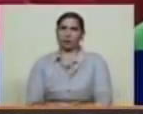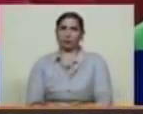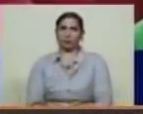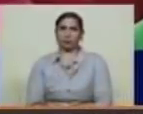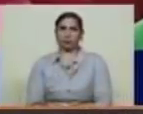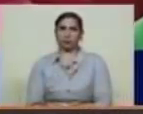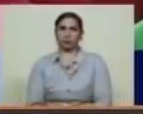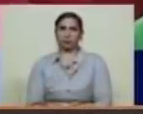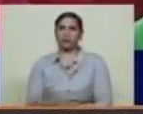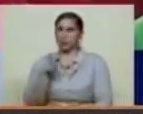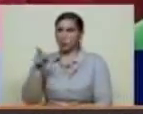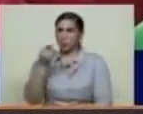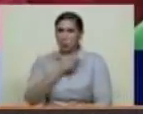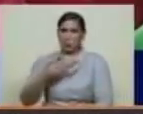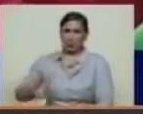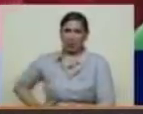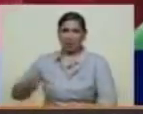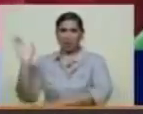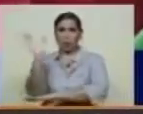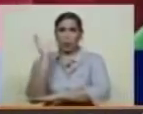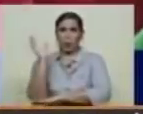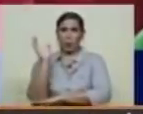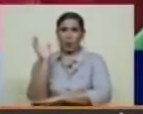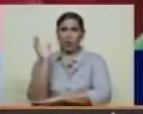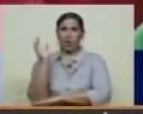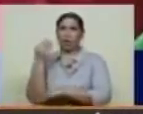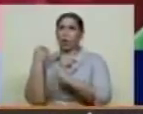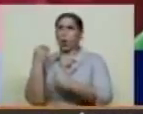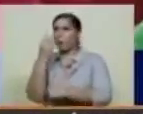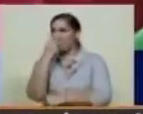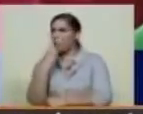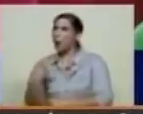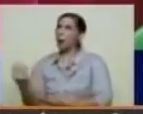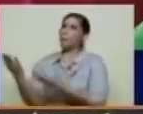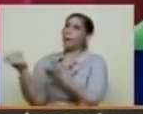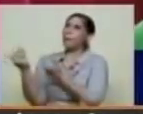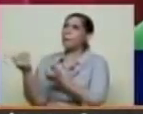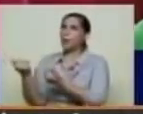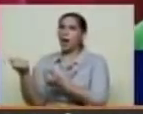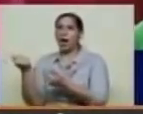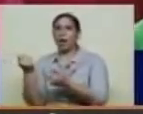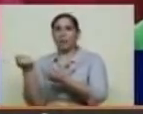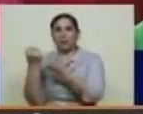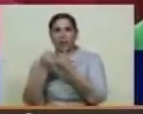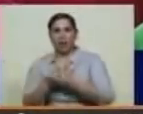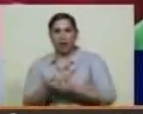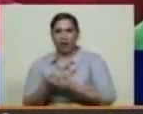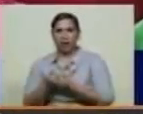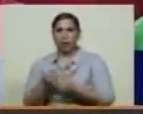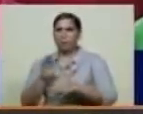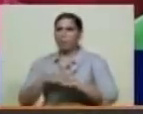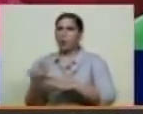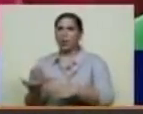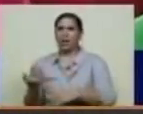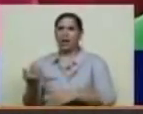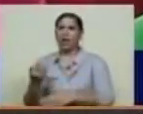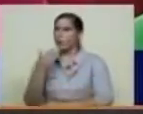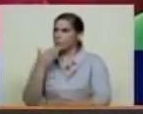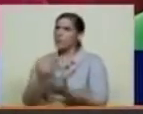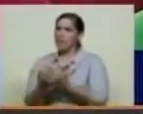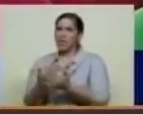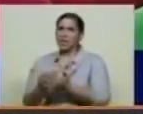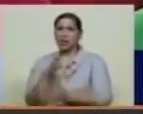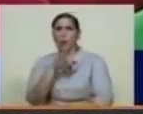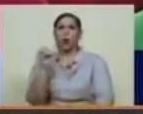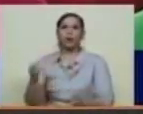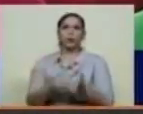Usted que anda mendigando plata por ahí para metérsela en los bolsillos, ¿por qué no pide para que nos pague esas 400.000 viviendas para seguir construyendo viviendas